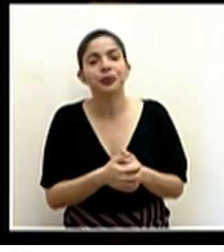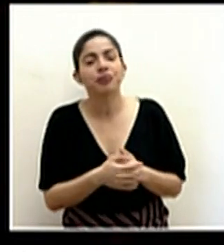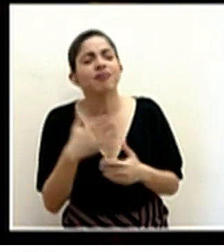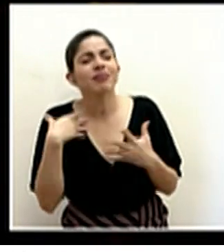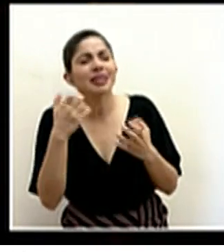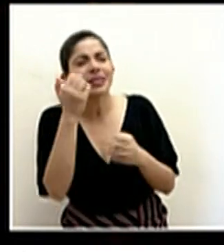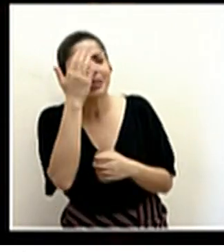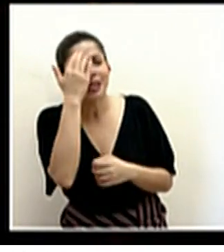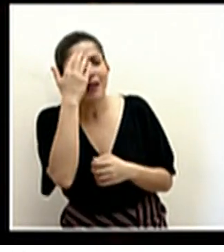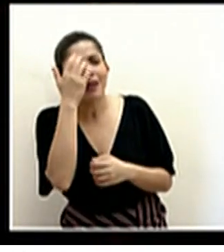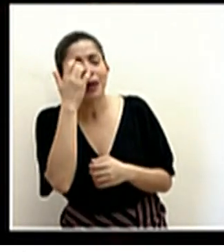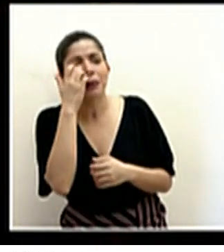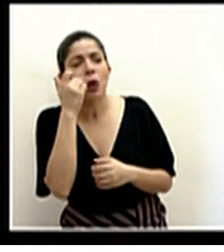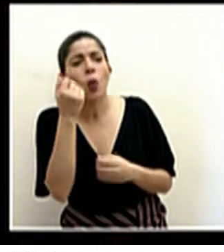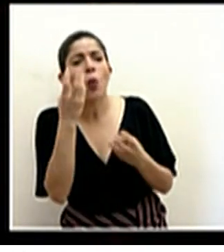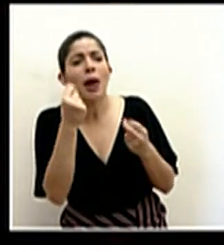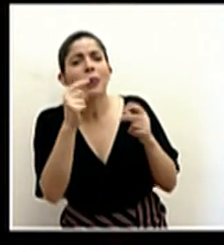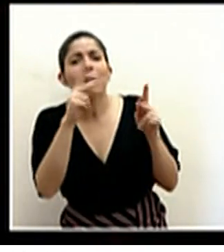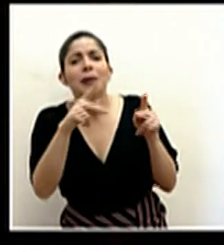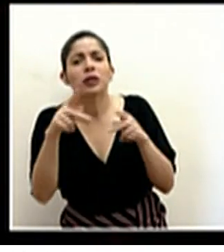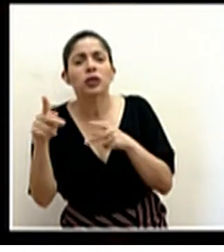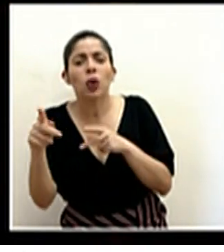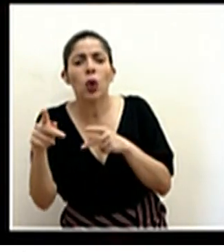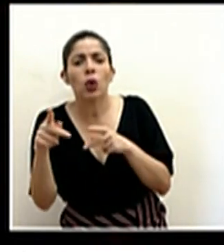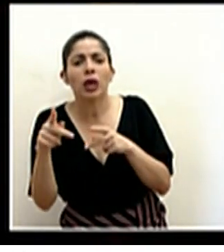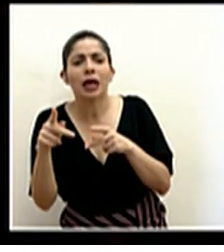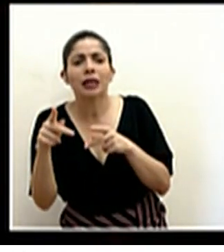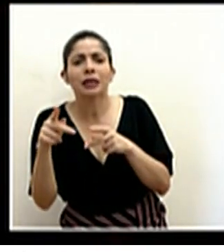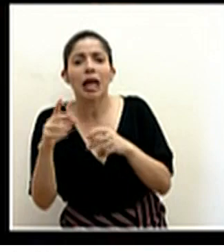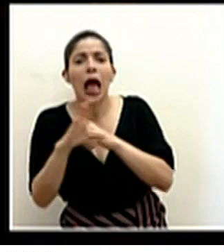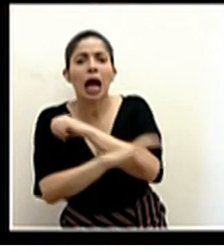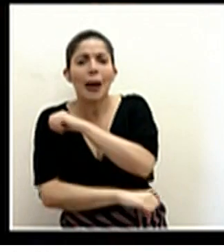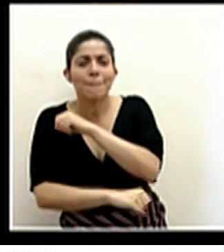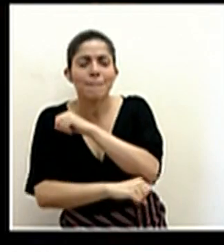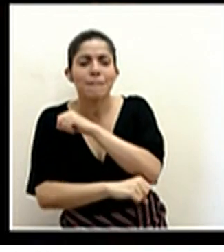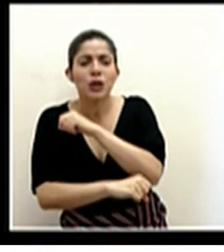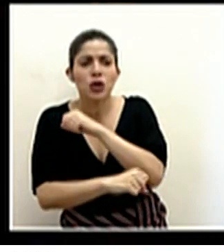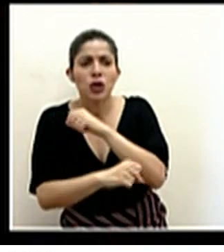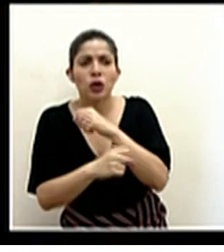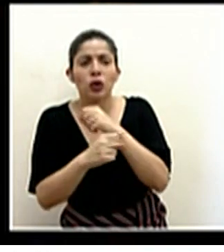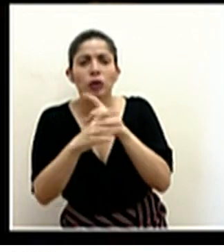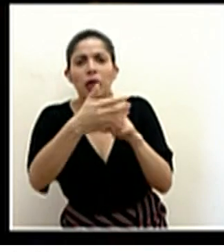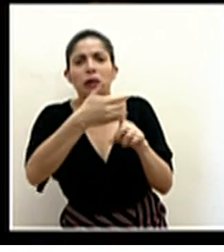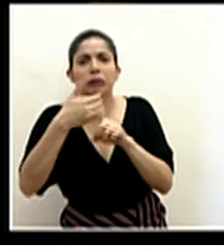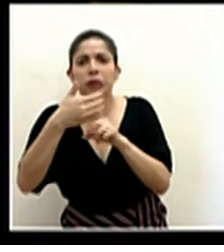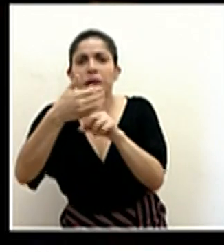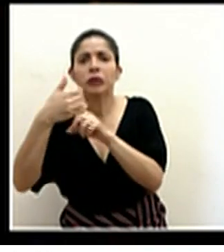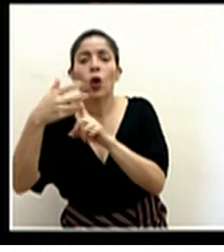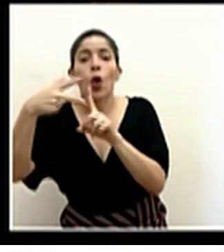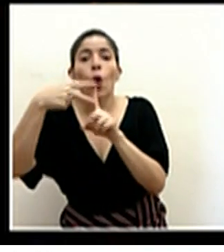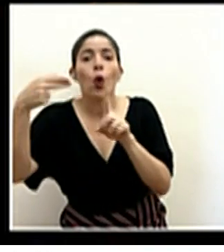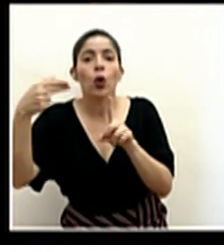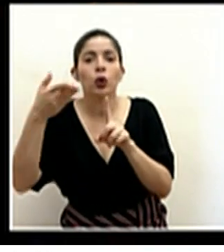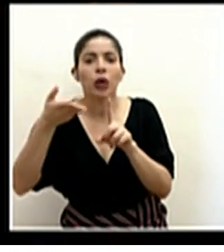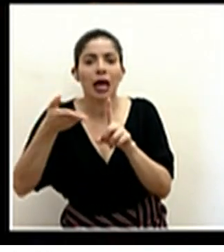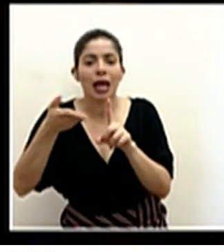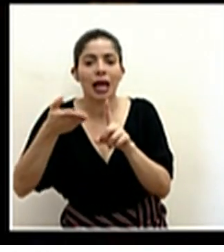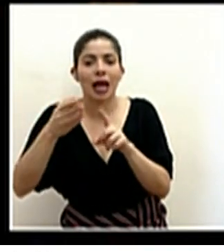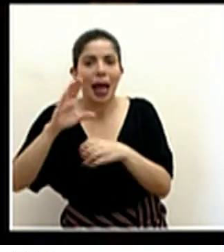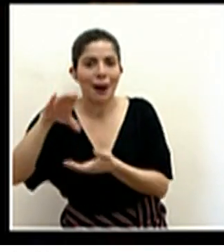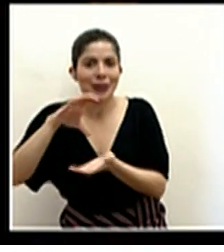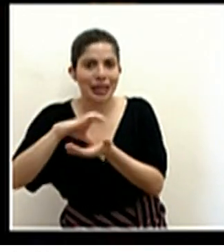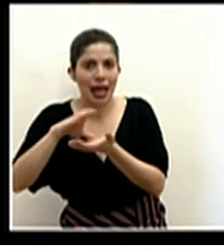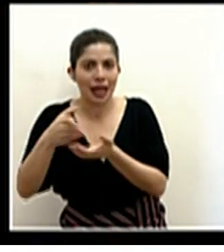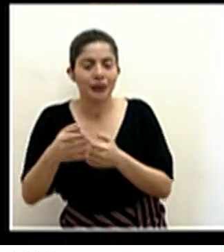quería saber cuántas personas específicamente de la Carpio han sido aisladas en el hotel que está acá en la